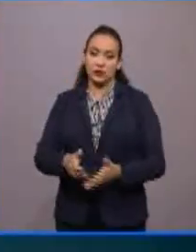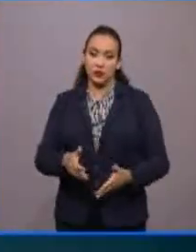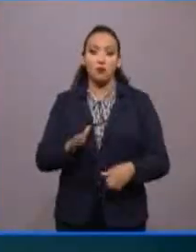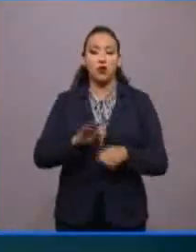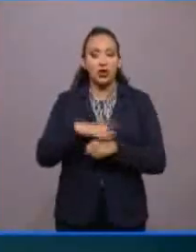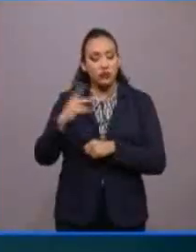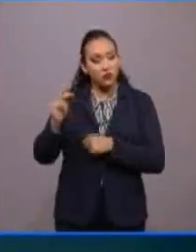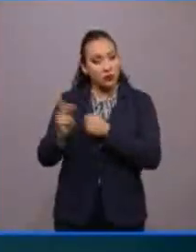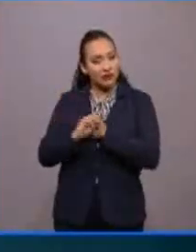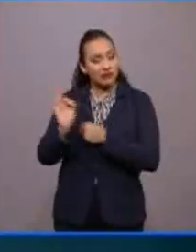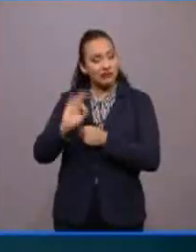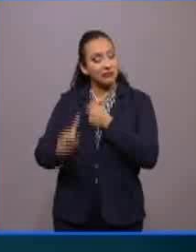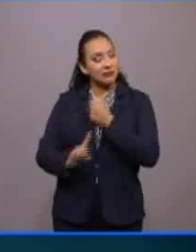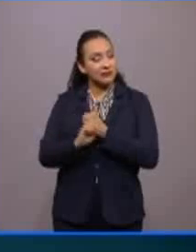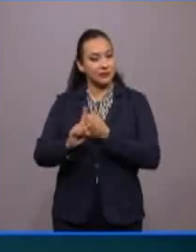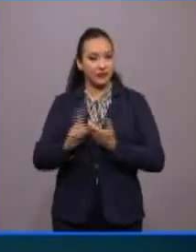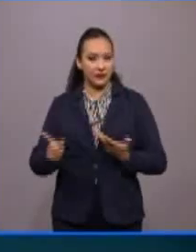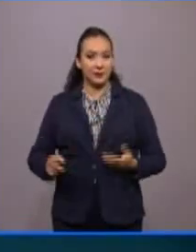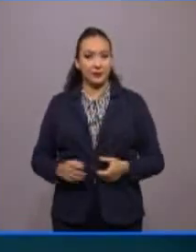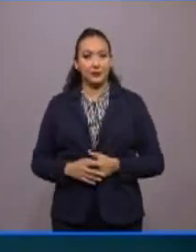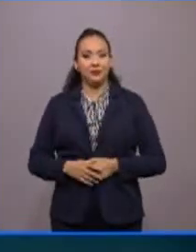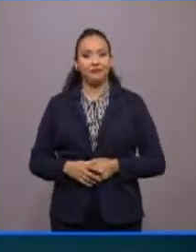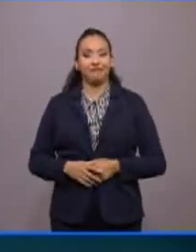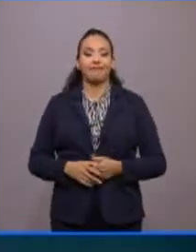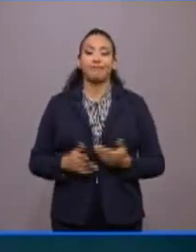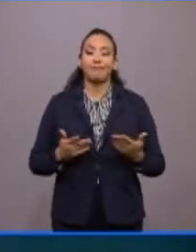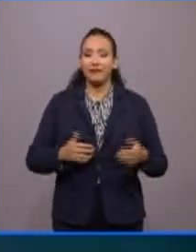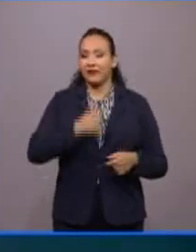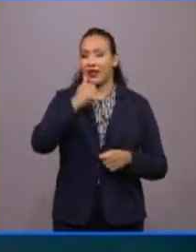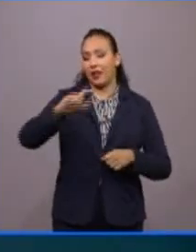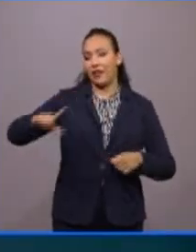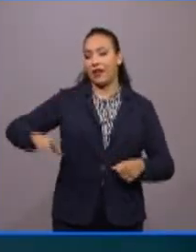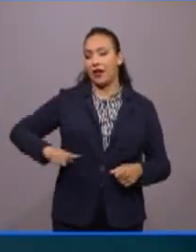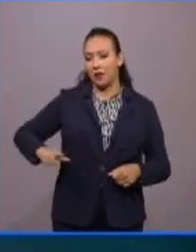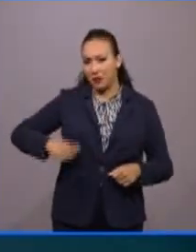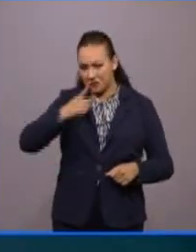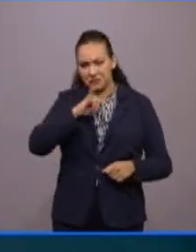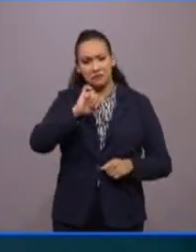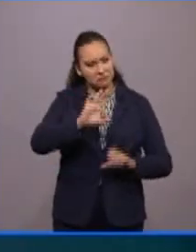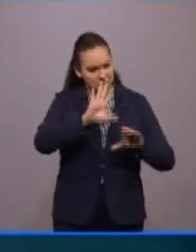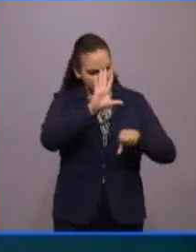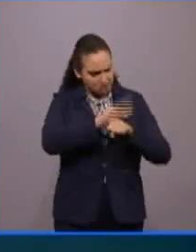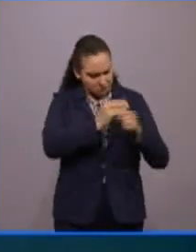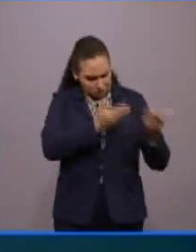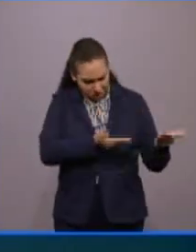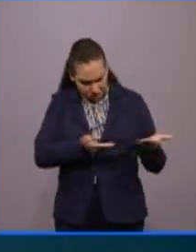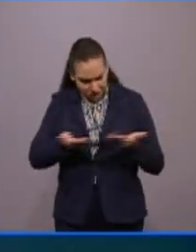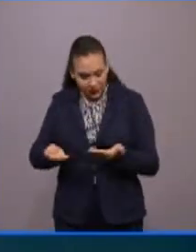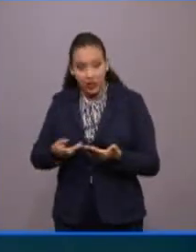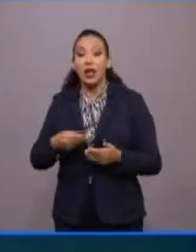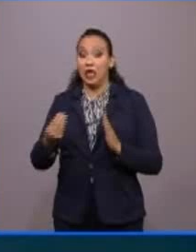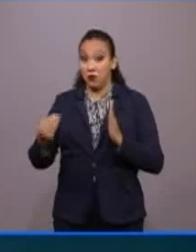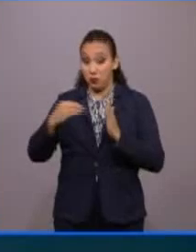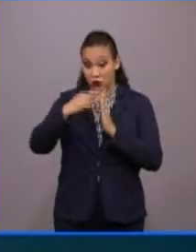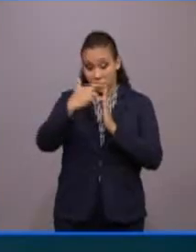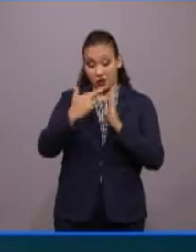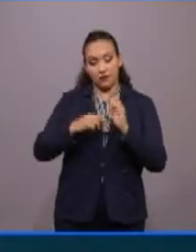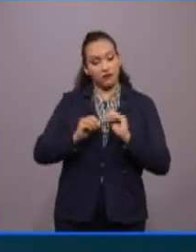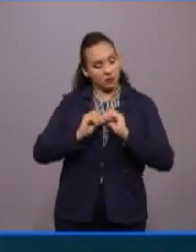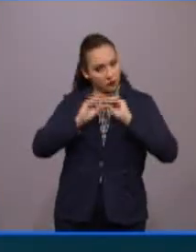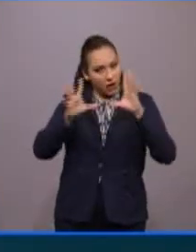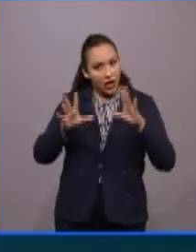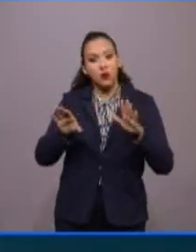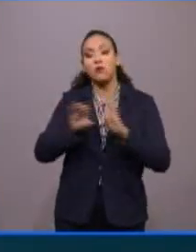en sus países de origen. Señaló que pese a que cada estado de acogida puede definir sus propias normas, proteger su